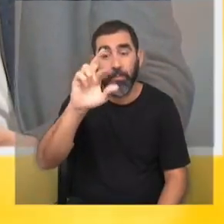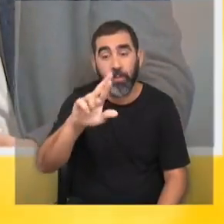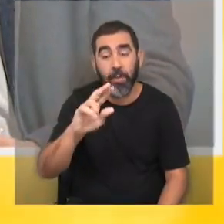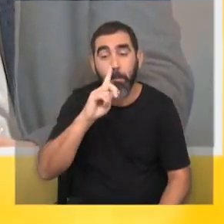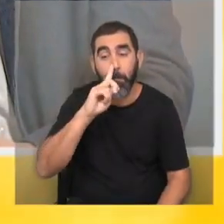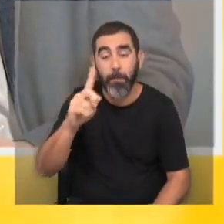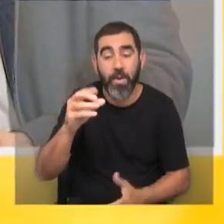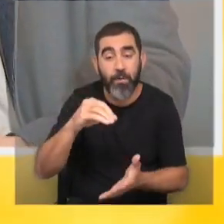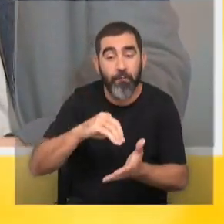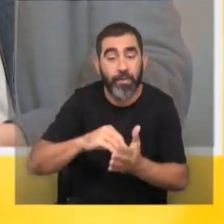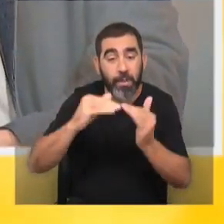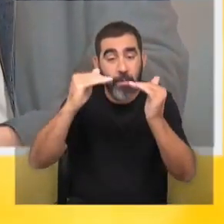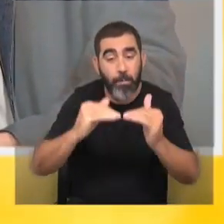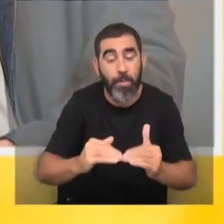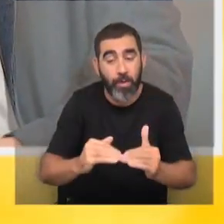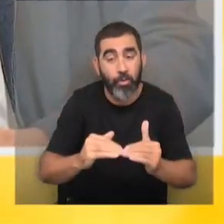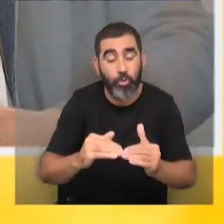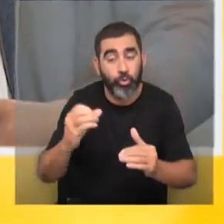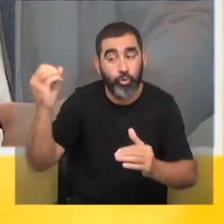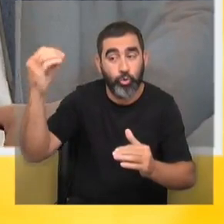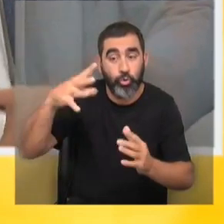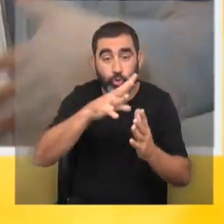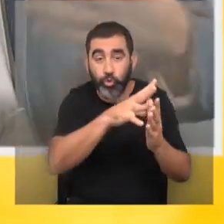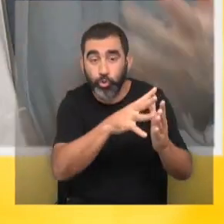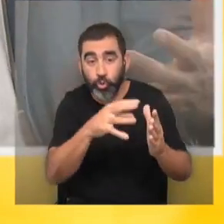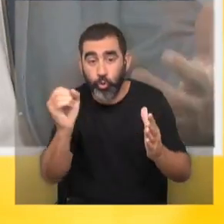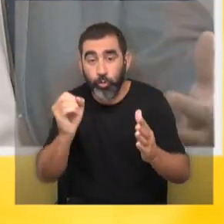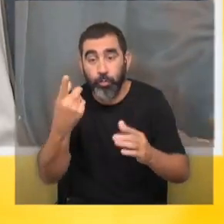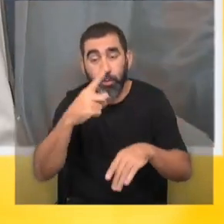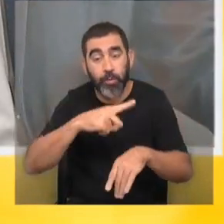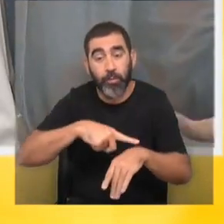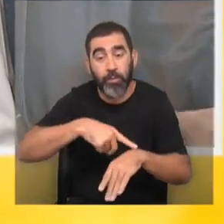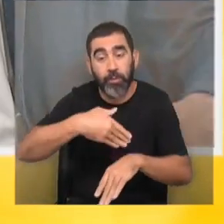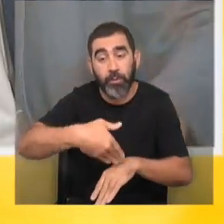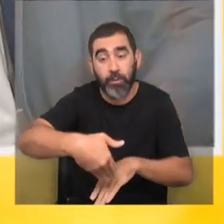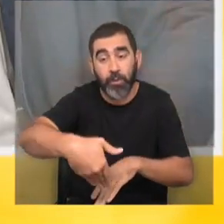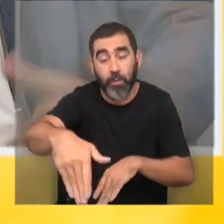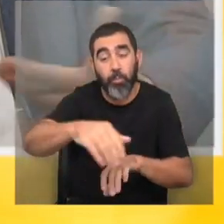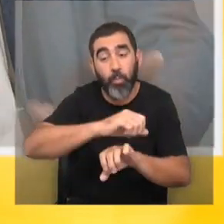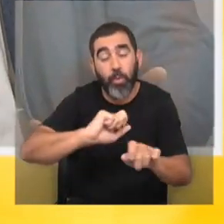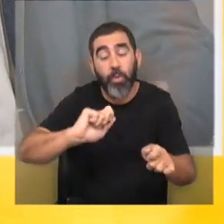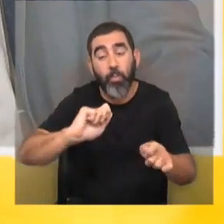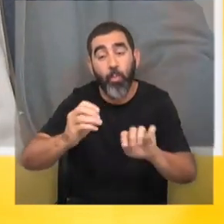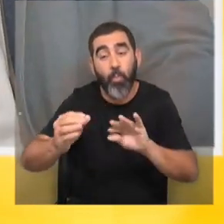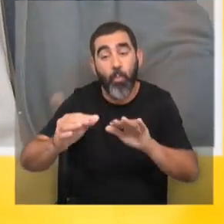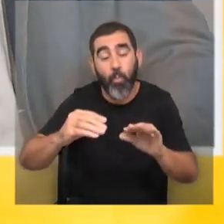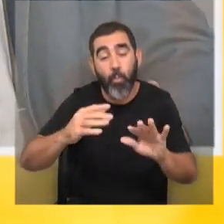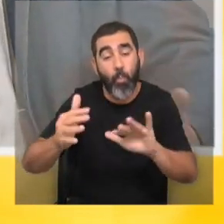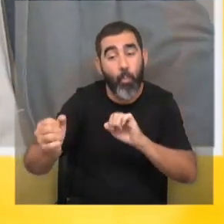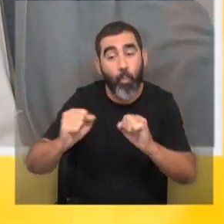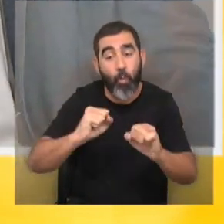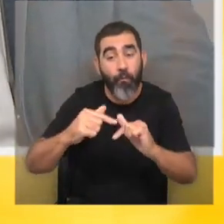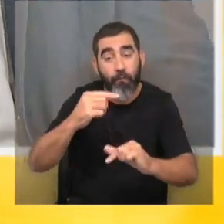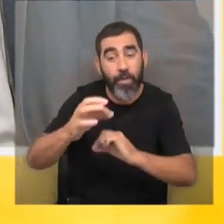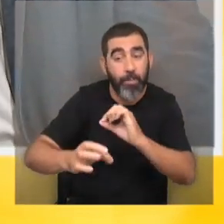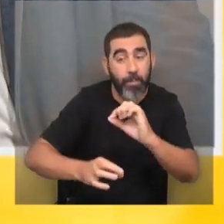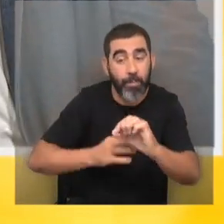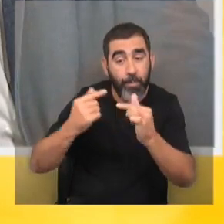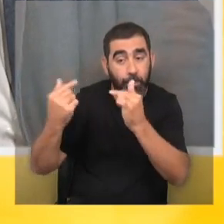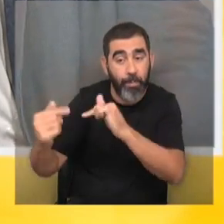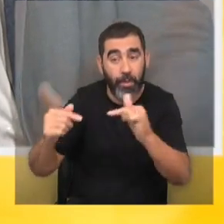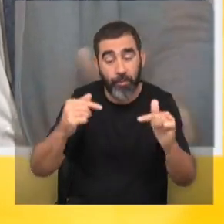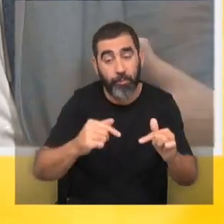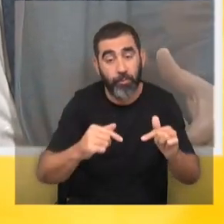veces más pequeña que la que le ejerce el Sol, pero al cabo de un tiempo podría llevar a un movimiento que no es ordenado como el que vemos, sino,